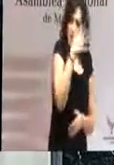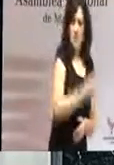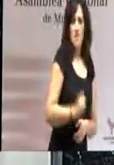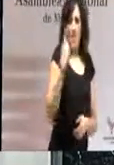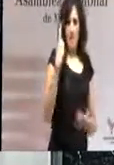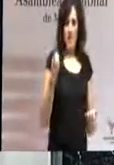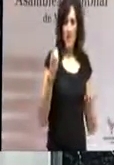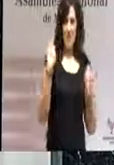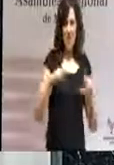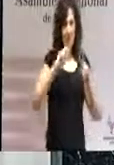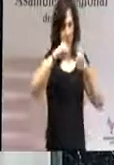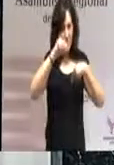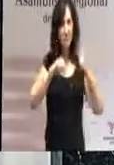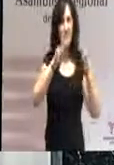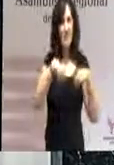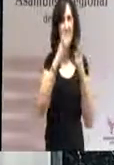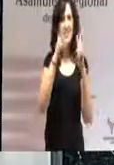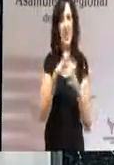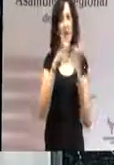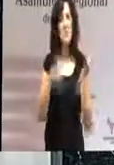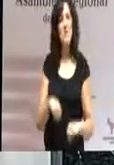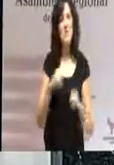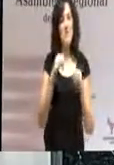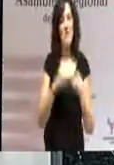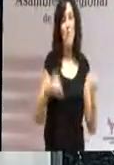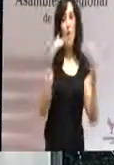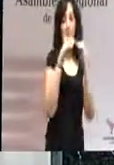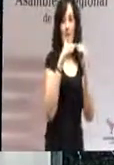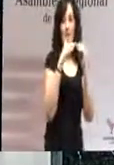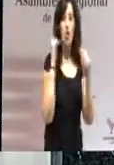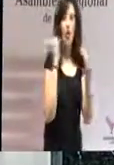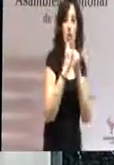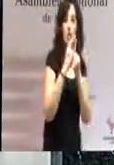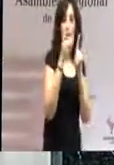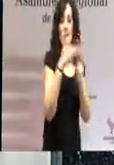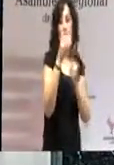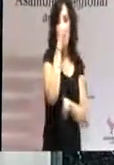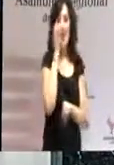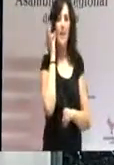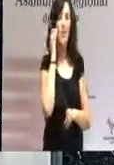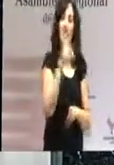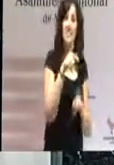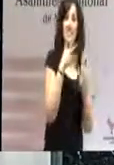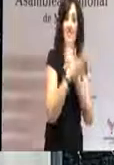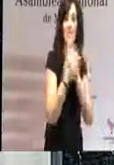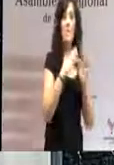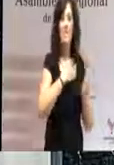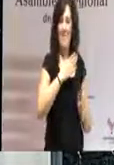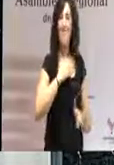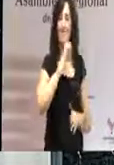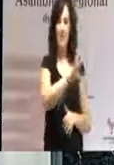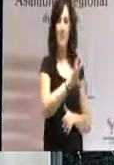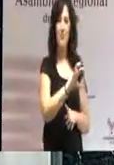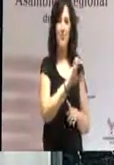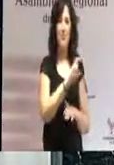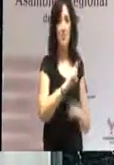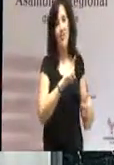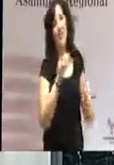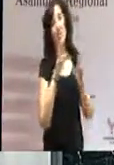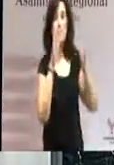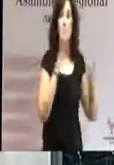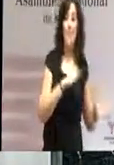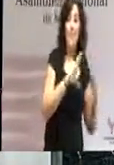verdadero acuerdo regional por la igualdad y contra la violencia de género. Eso sí que sería patriotismo y no